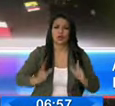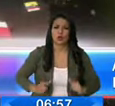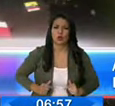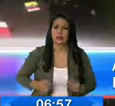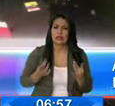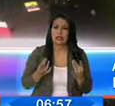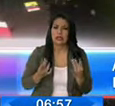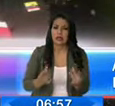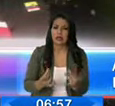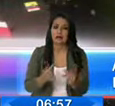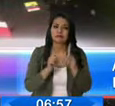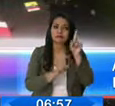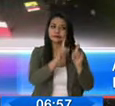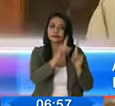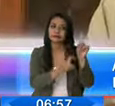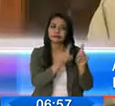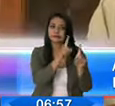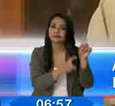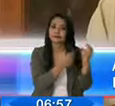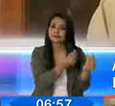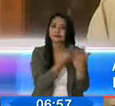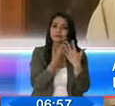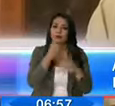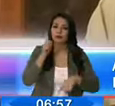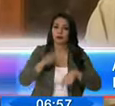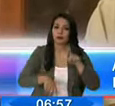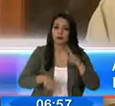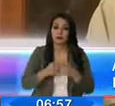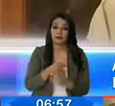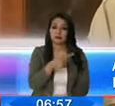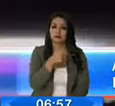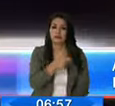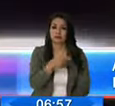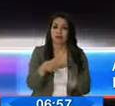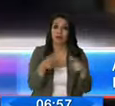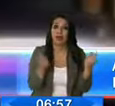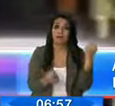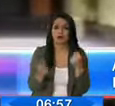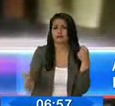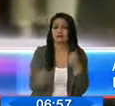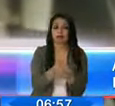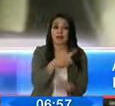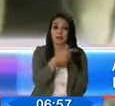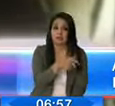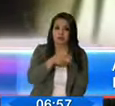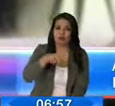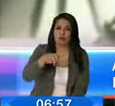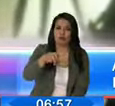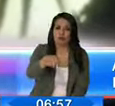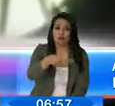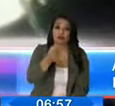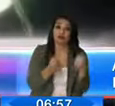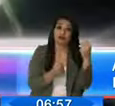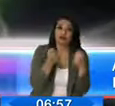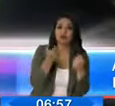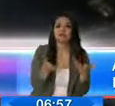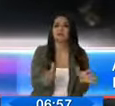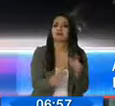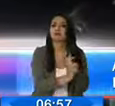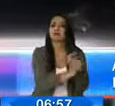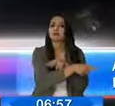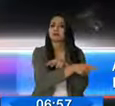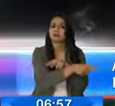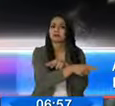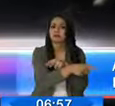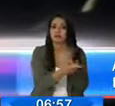estado no han podido tomar su versión. Había salido del vehículo camión. El chofer del pesado vehículo no fue encontrado en el sitio. Presumen